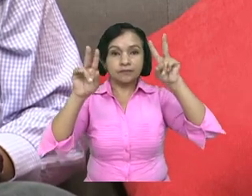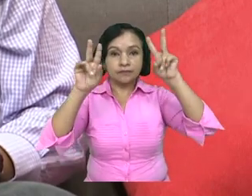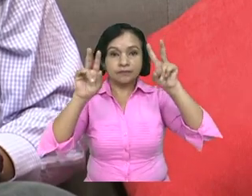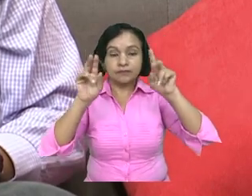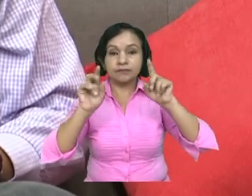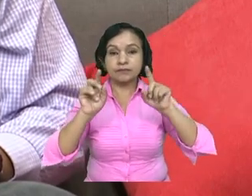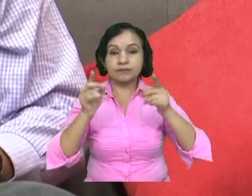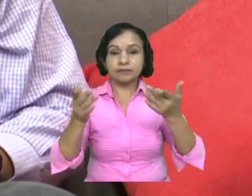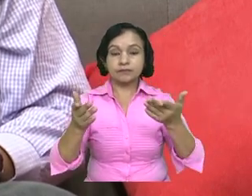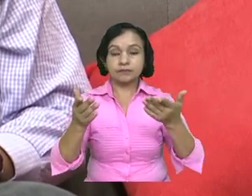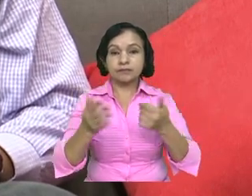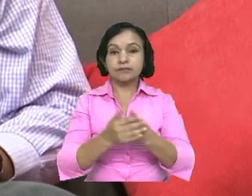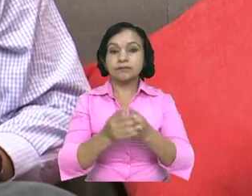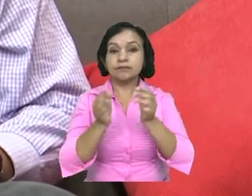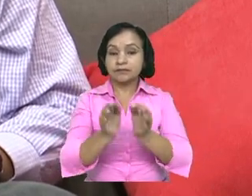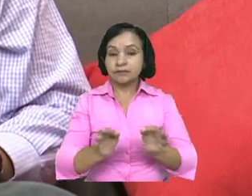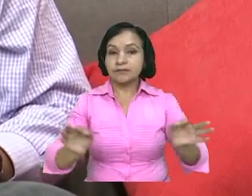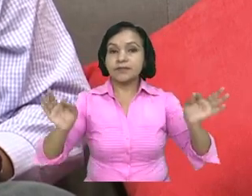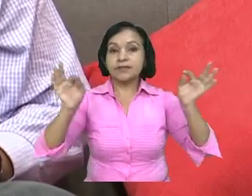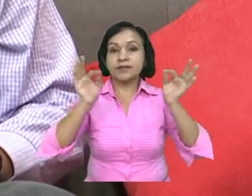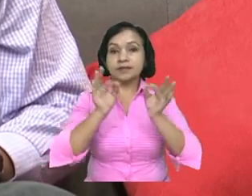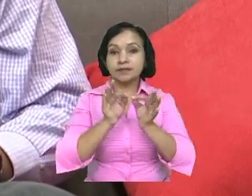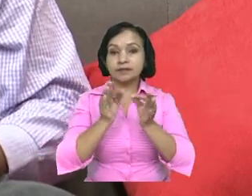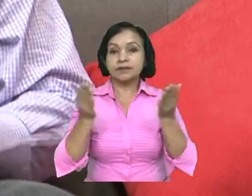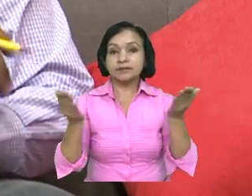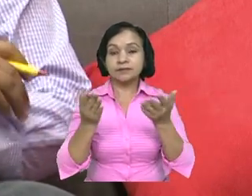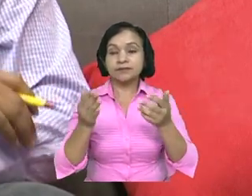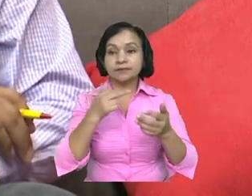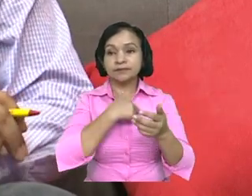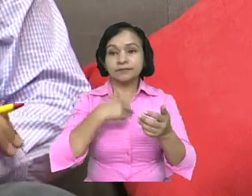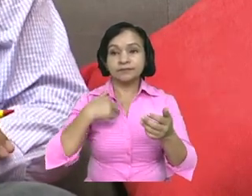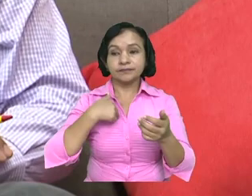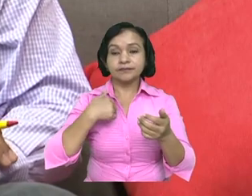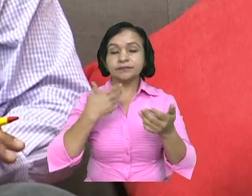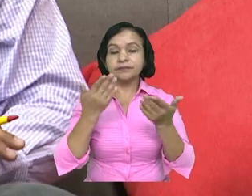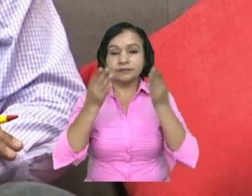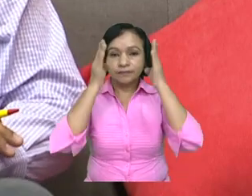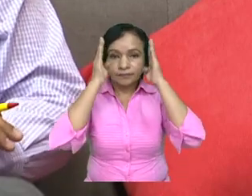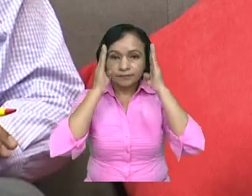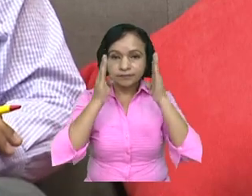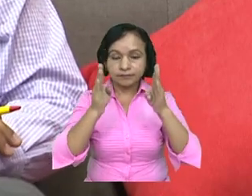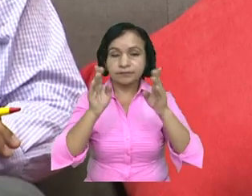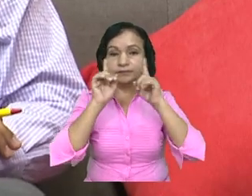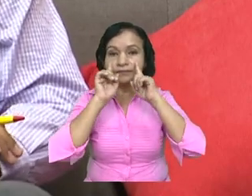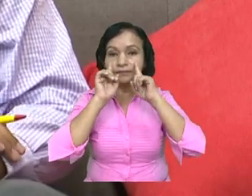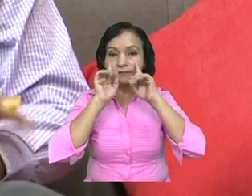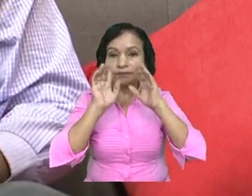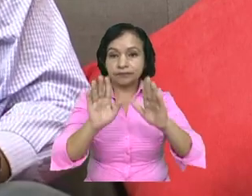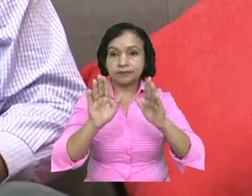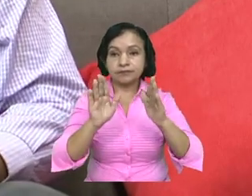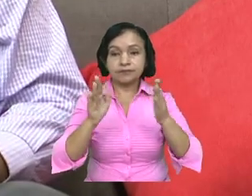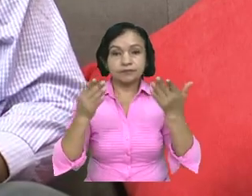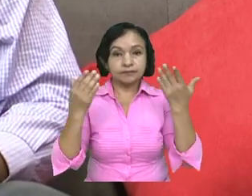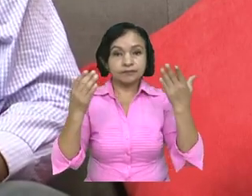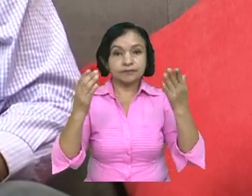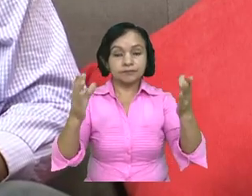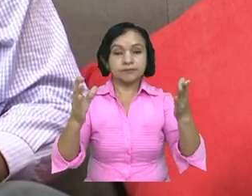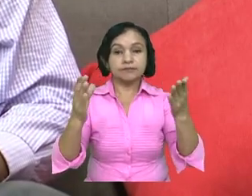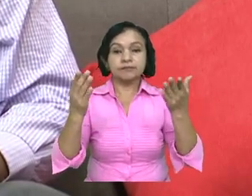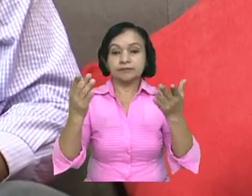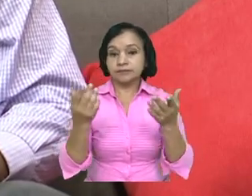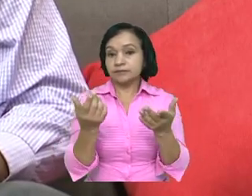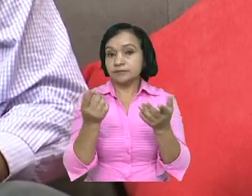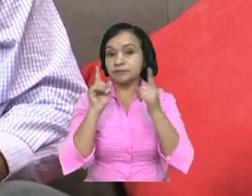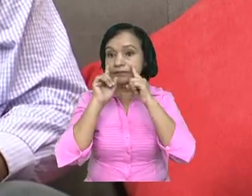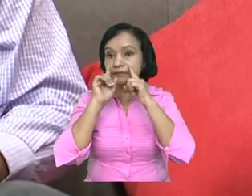bloque anterior, pues bastante importantes, pero también lo hace ahora, ¿no? El énfasis sobre la preservación y conservación en principio de las